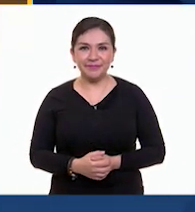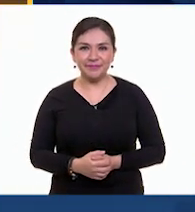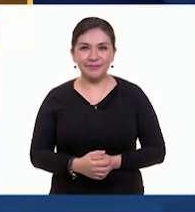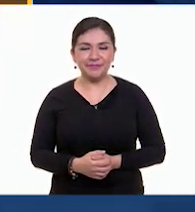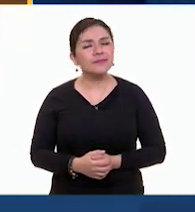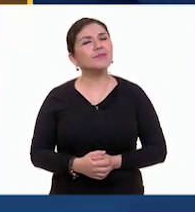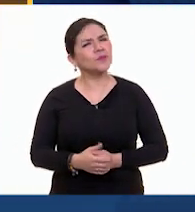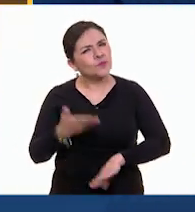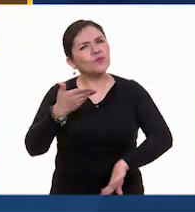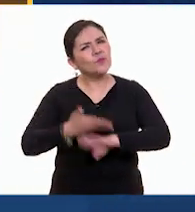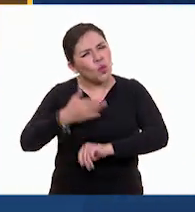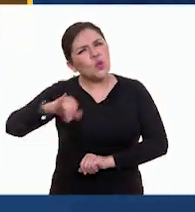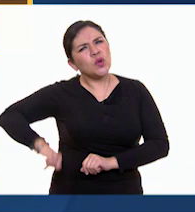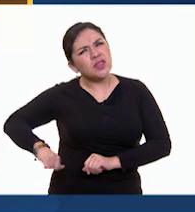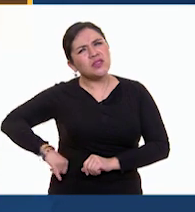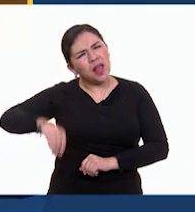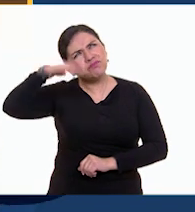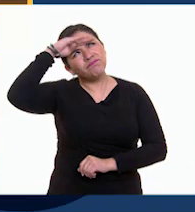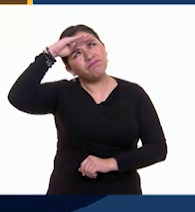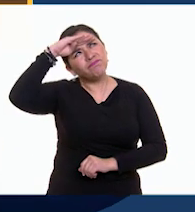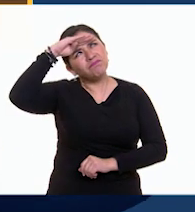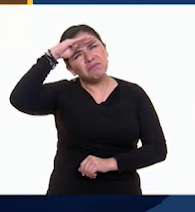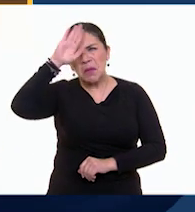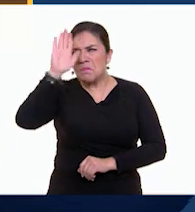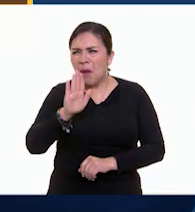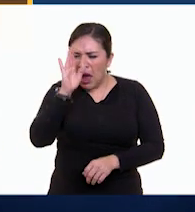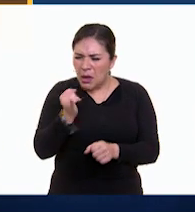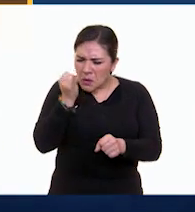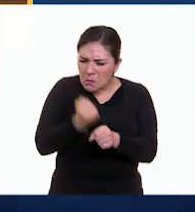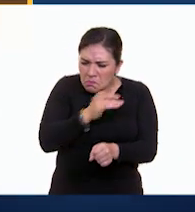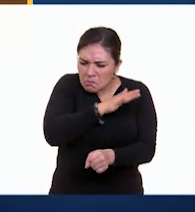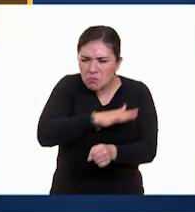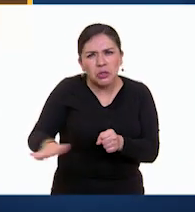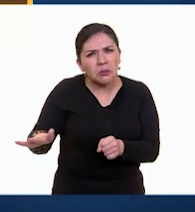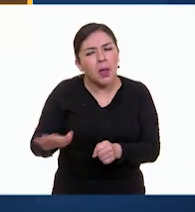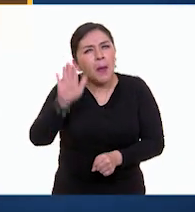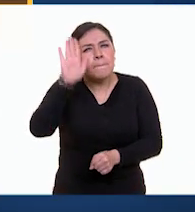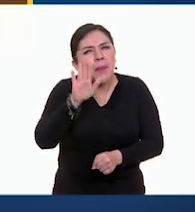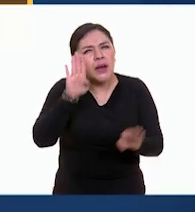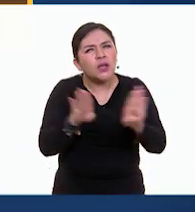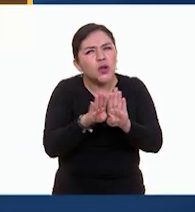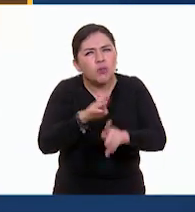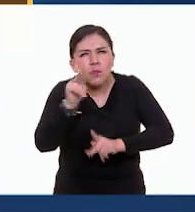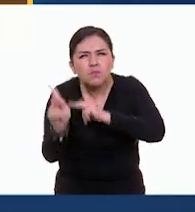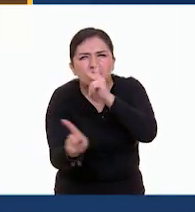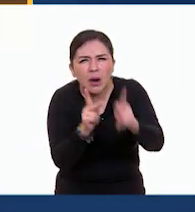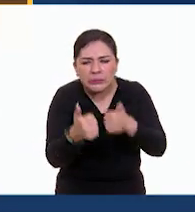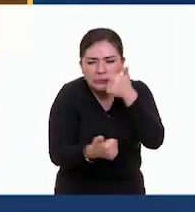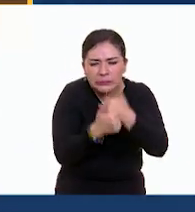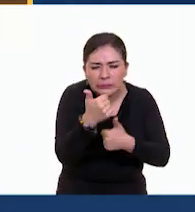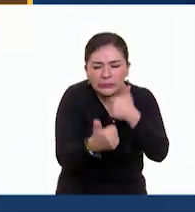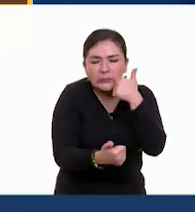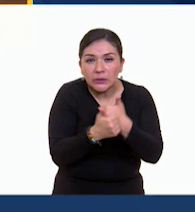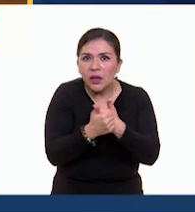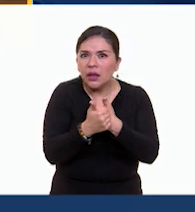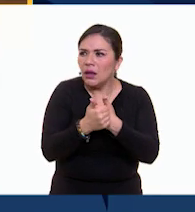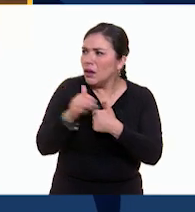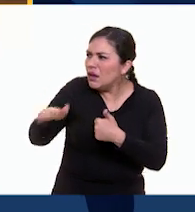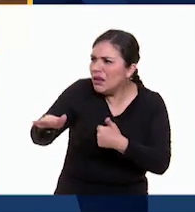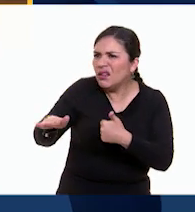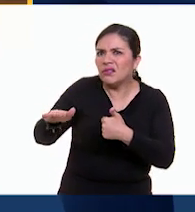Qué interesante. Parecía imposible, pero es como un acertijo, ¿no, Carola?